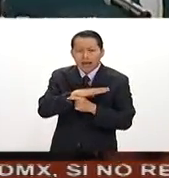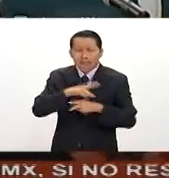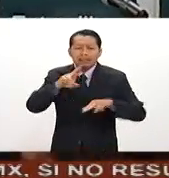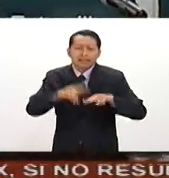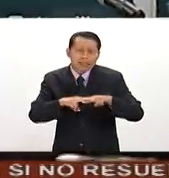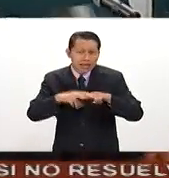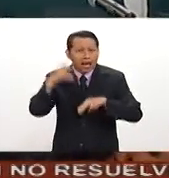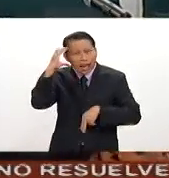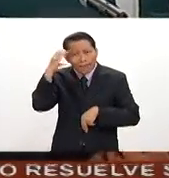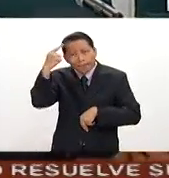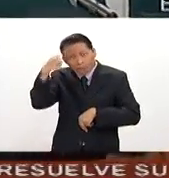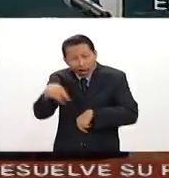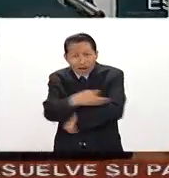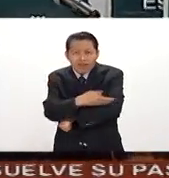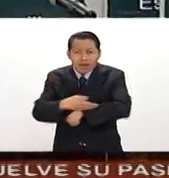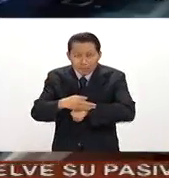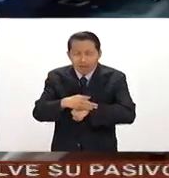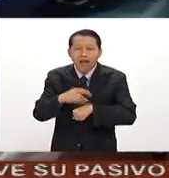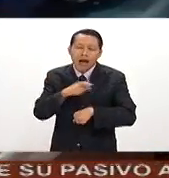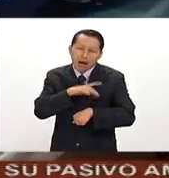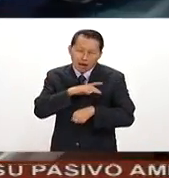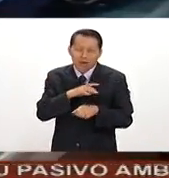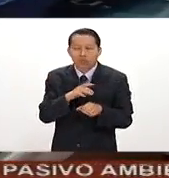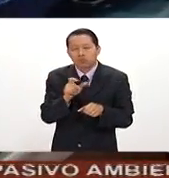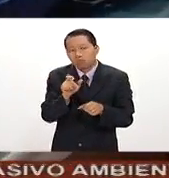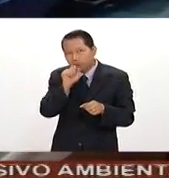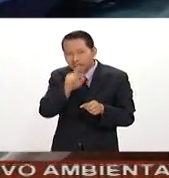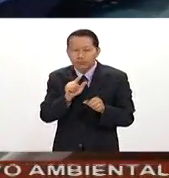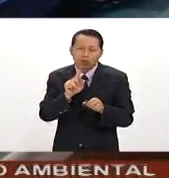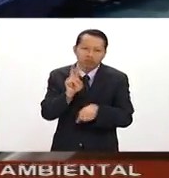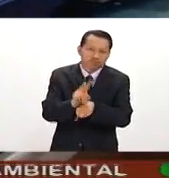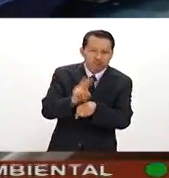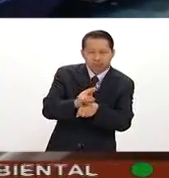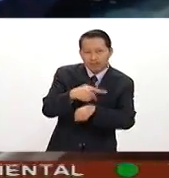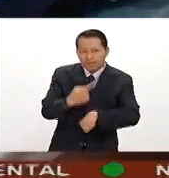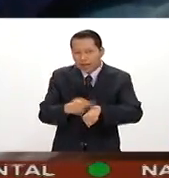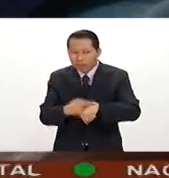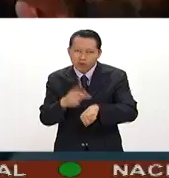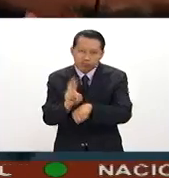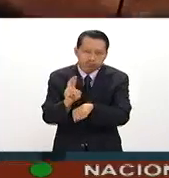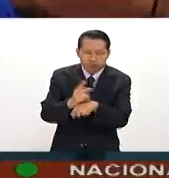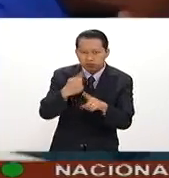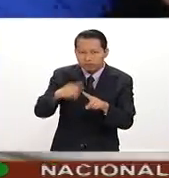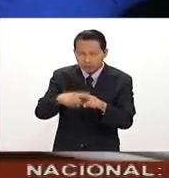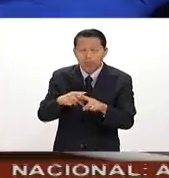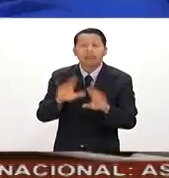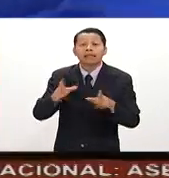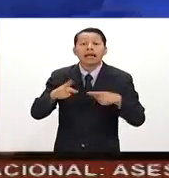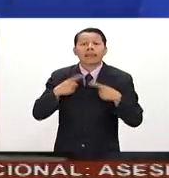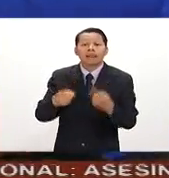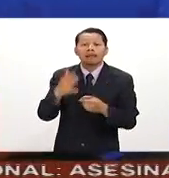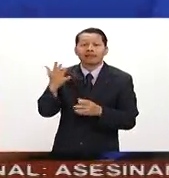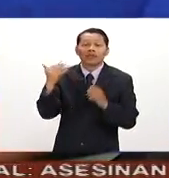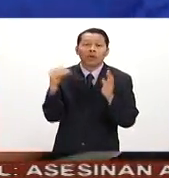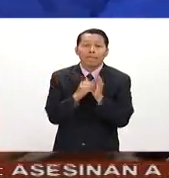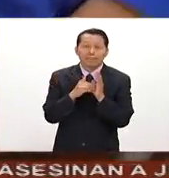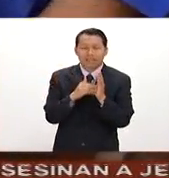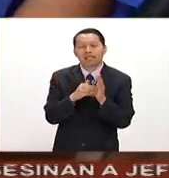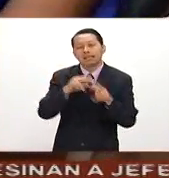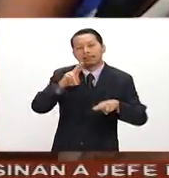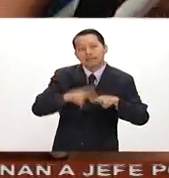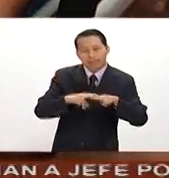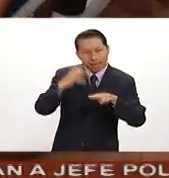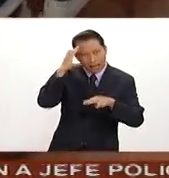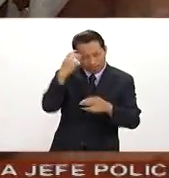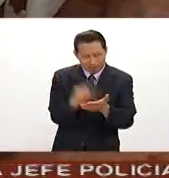cama para los familiares que cuidan de sus enfermos. Dijo que se han entregado más de 5,000 de estas sillas cama para las áreas